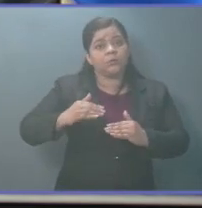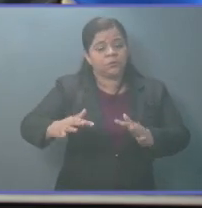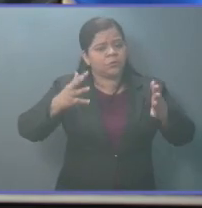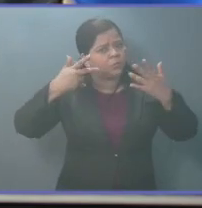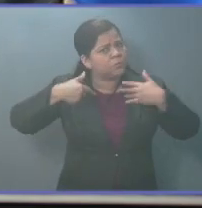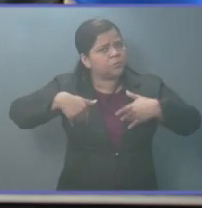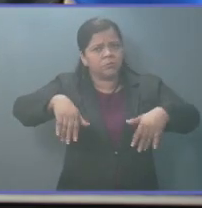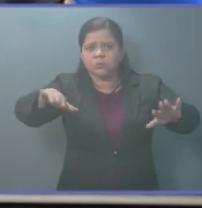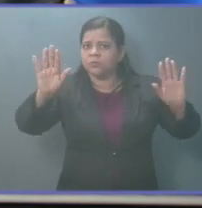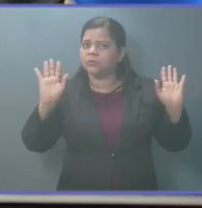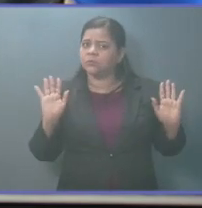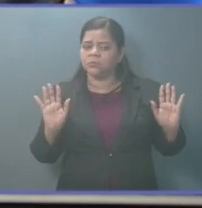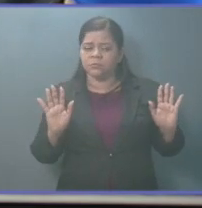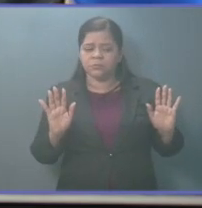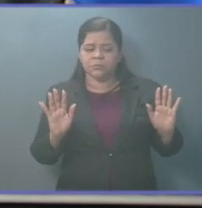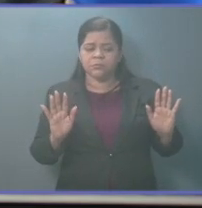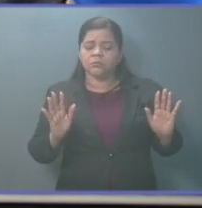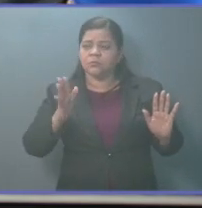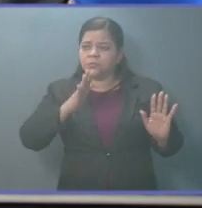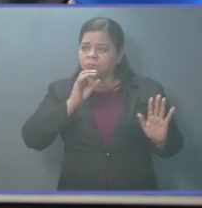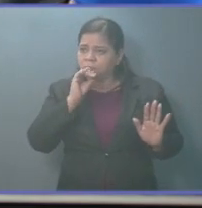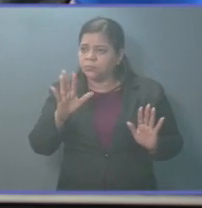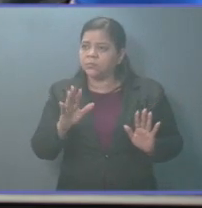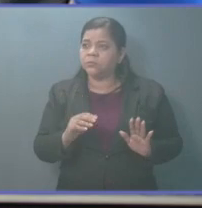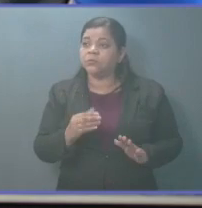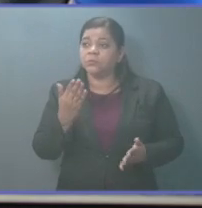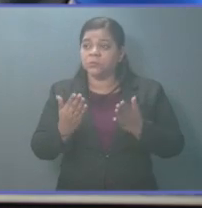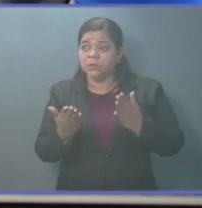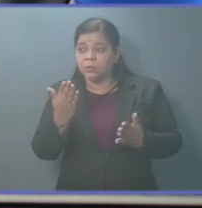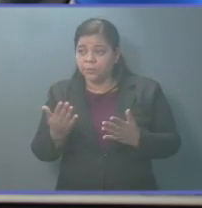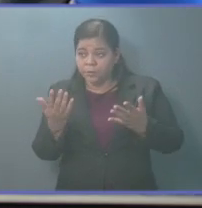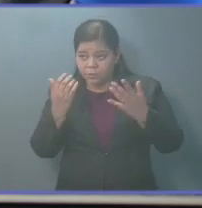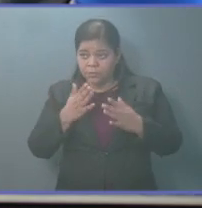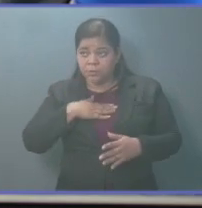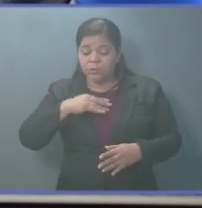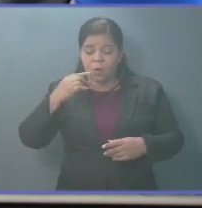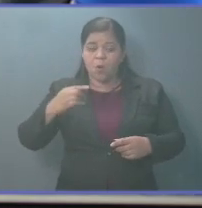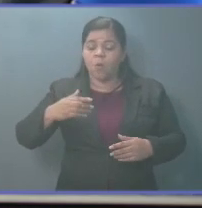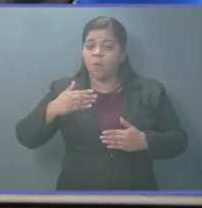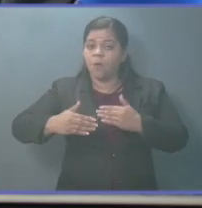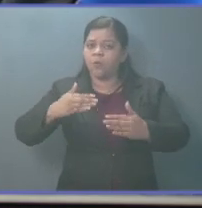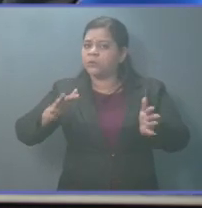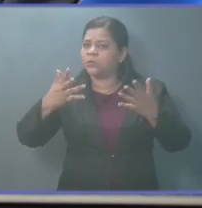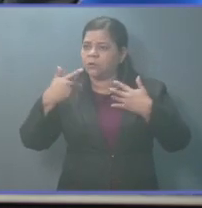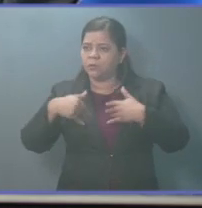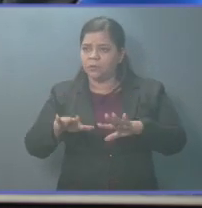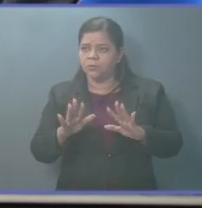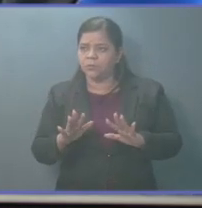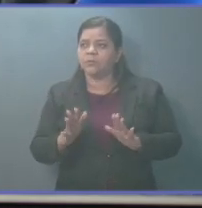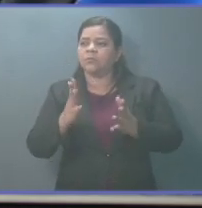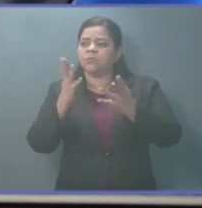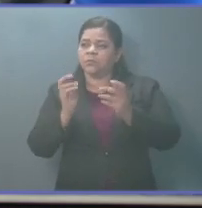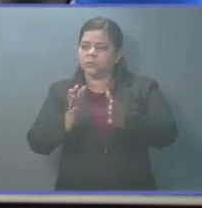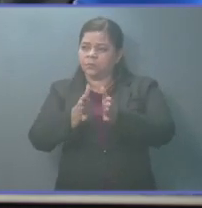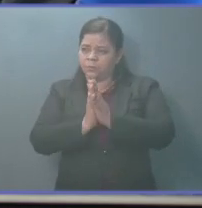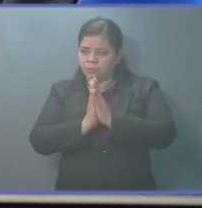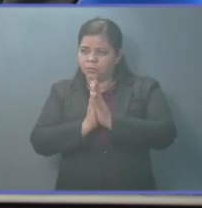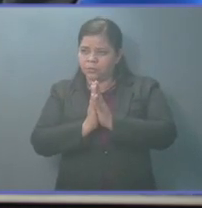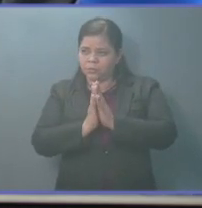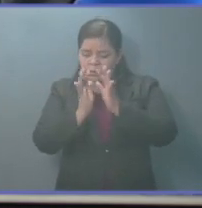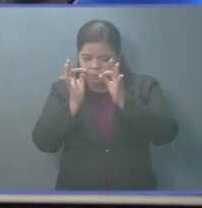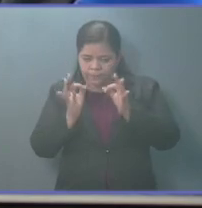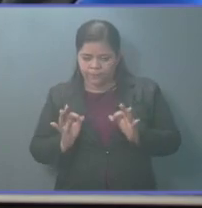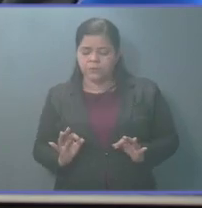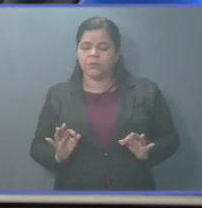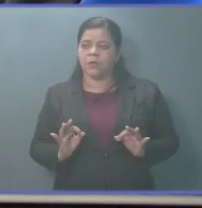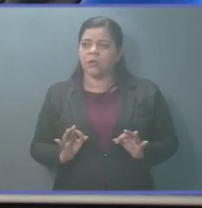Insisto, señor presidente, hice cita a la eventual existencia de un procedimiento operativo normal y he pedido, lo hago oficialmente a través